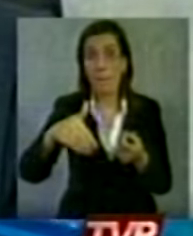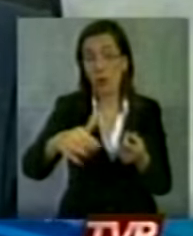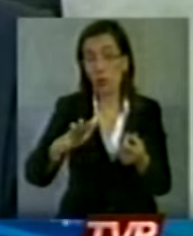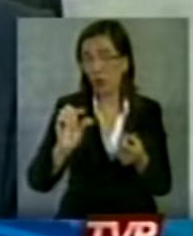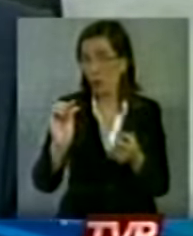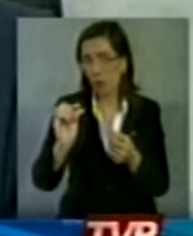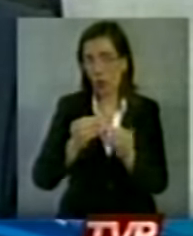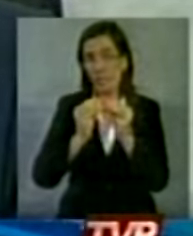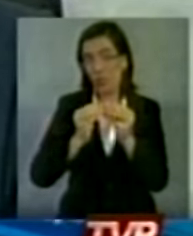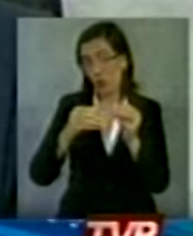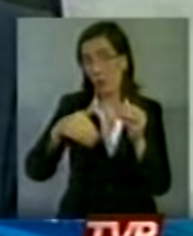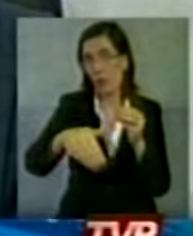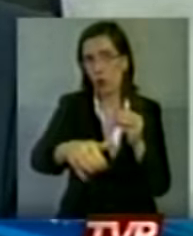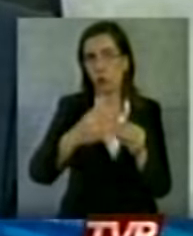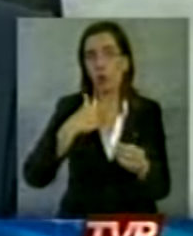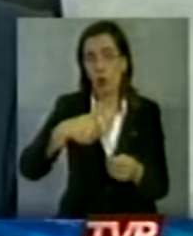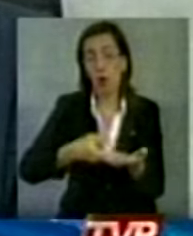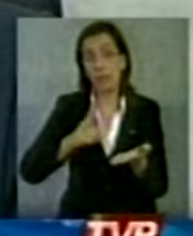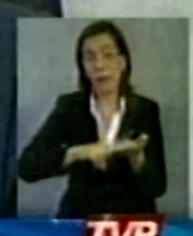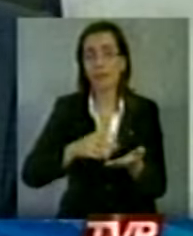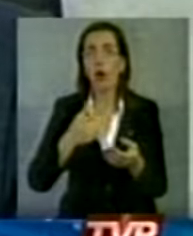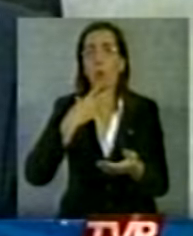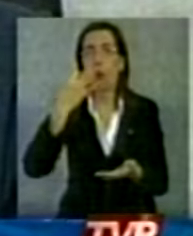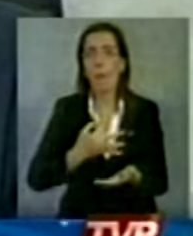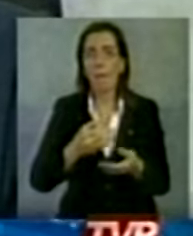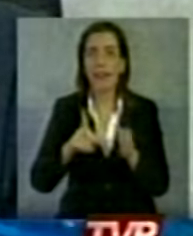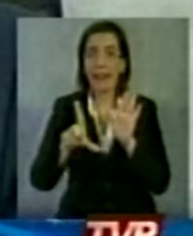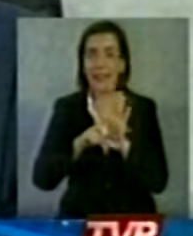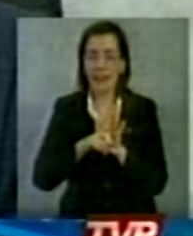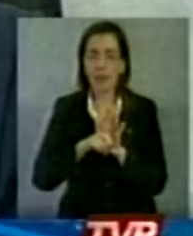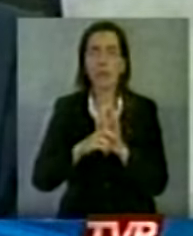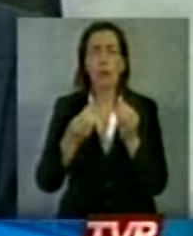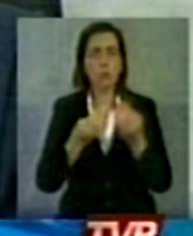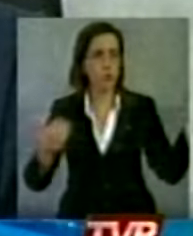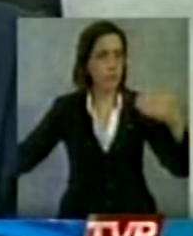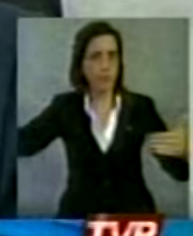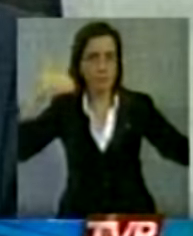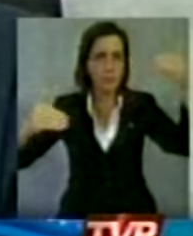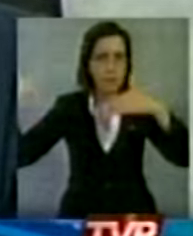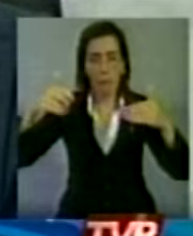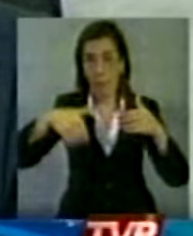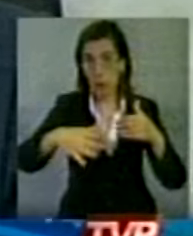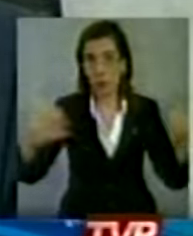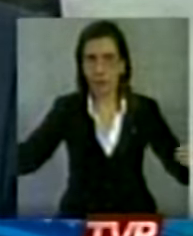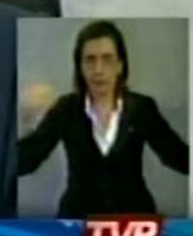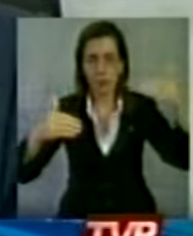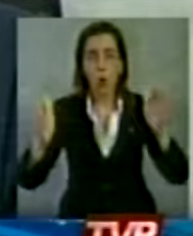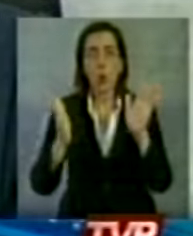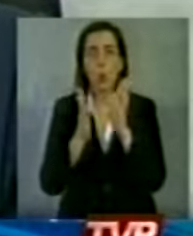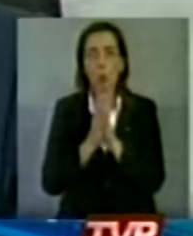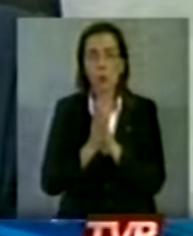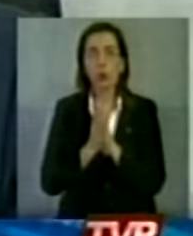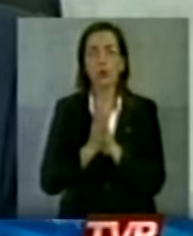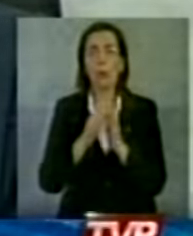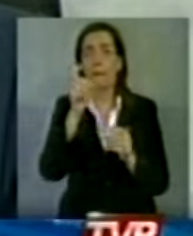y en cumplimiento de esta norma, representantes de las distintas organizaciones de la sociedad civil, conjuntamente